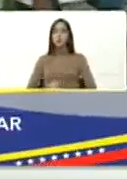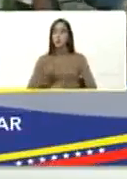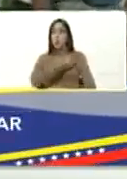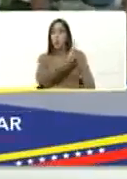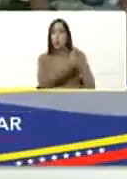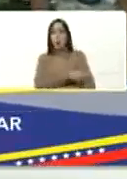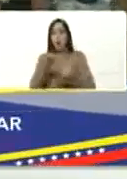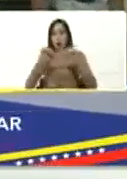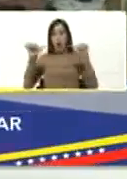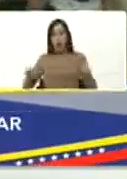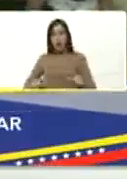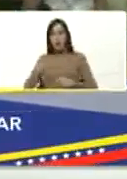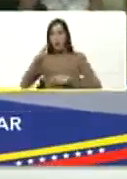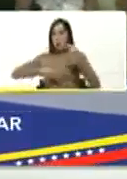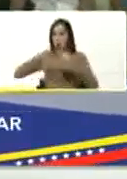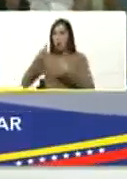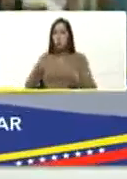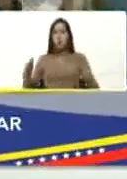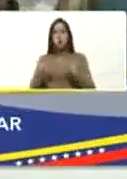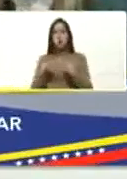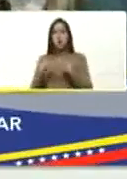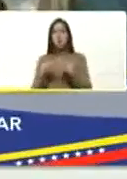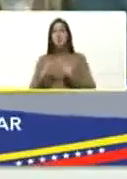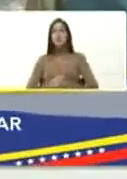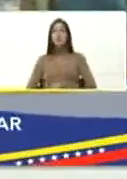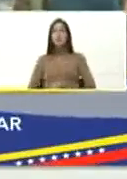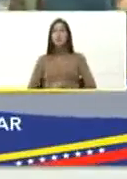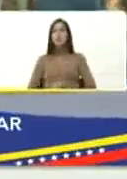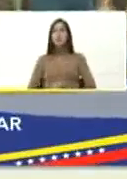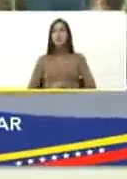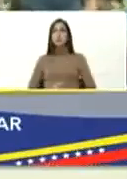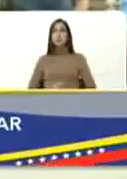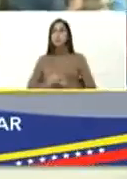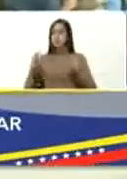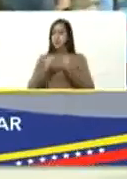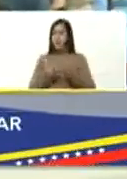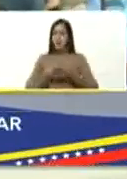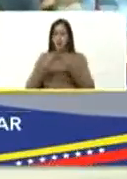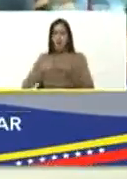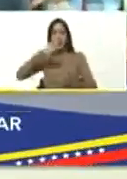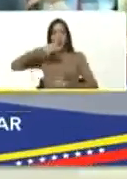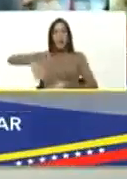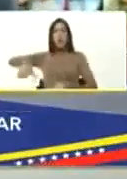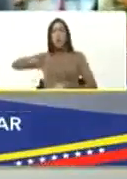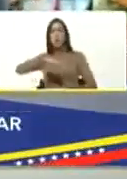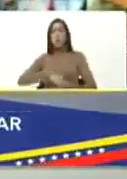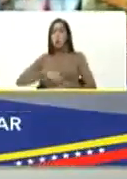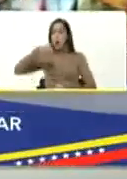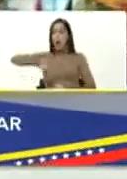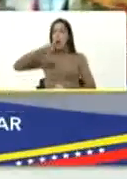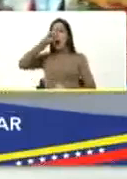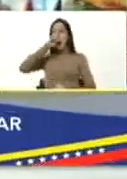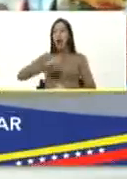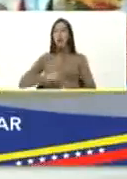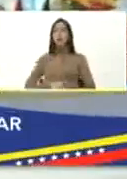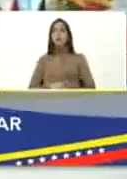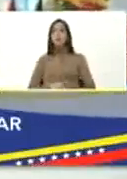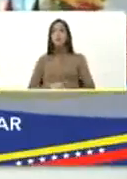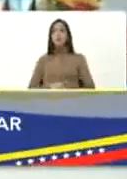Fortalecer el sistema de construcción de la vivienda. Viviendas para el pueblo. Este año debemos llegar,